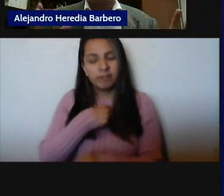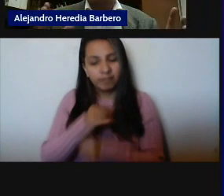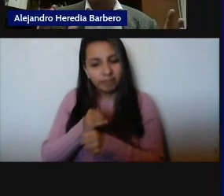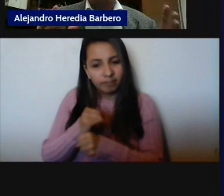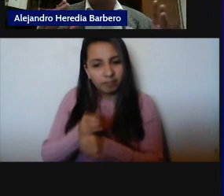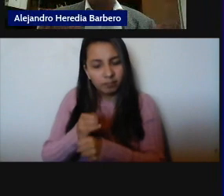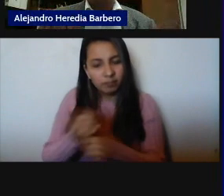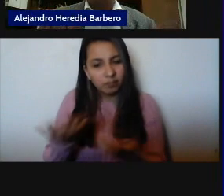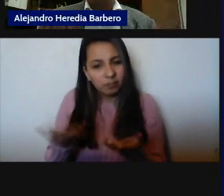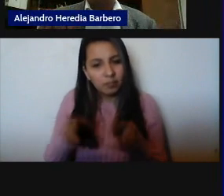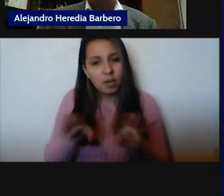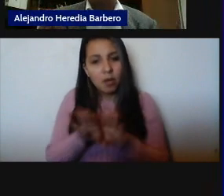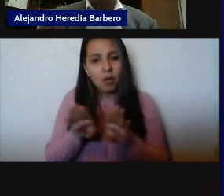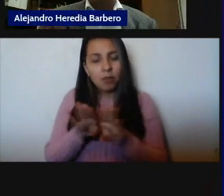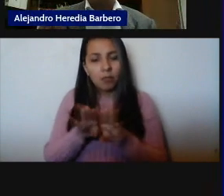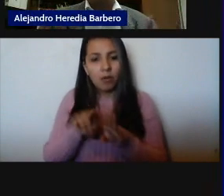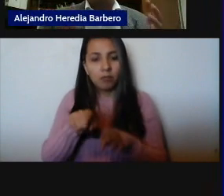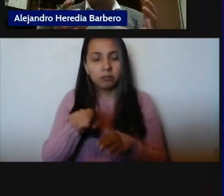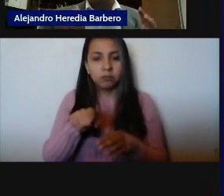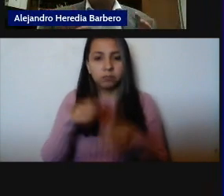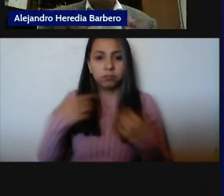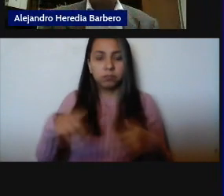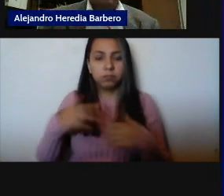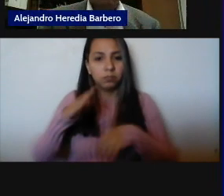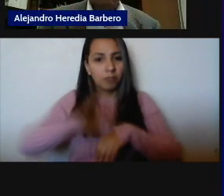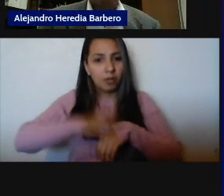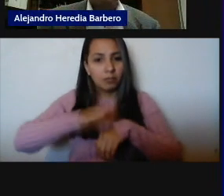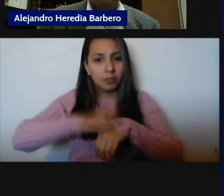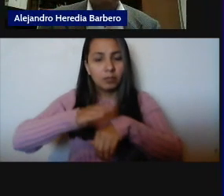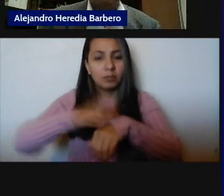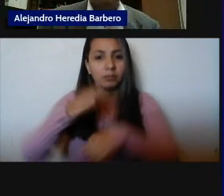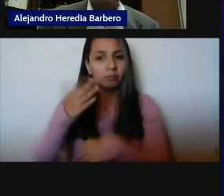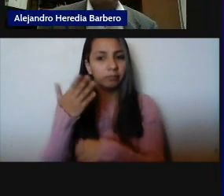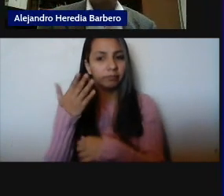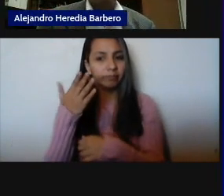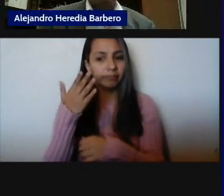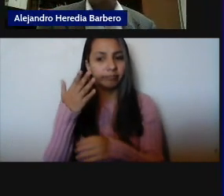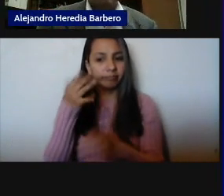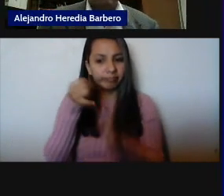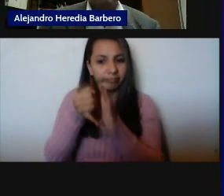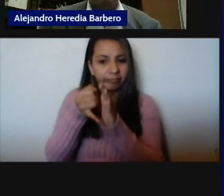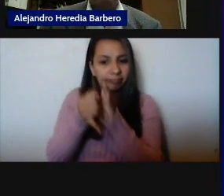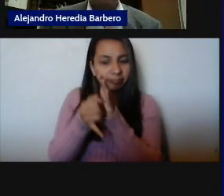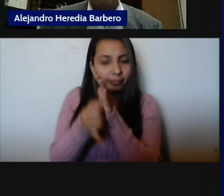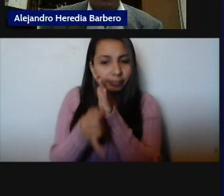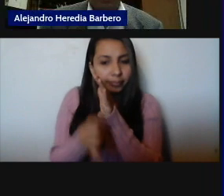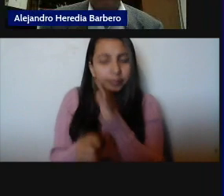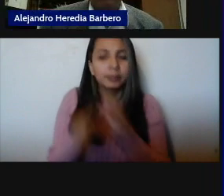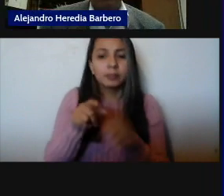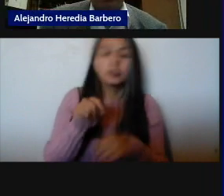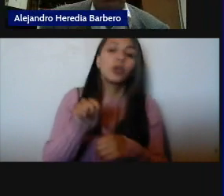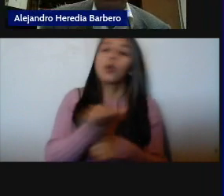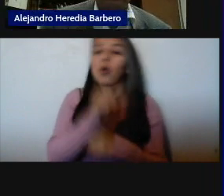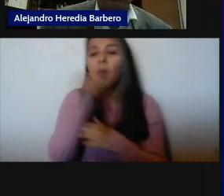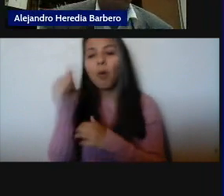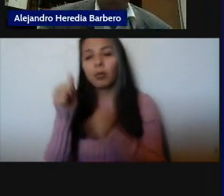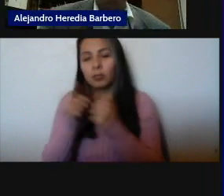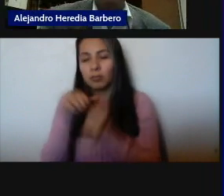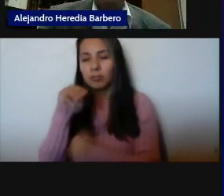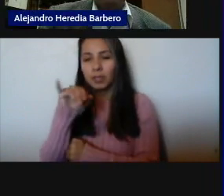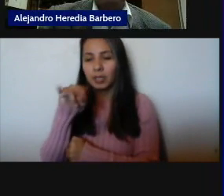entender cómo estos sistemas cada vez más complejos interactuaron con superficies minerales que también se